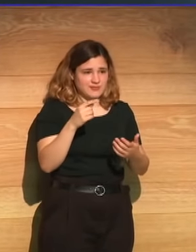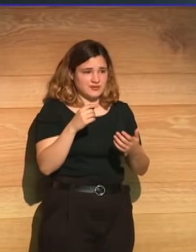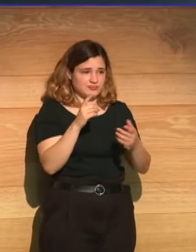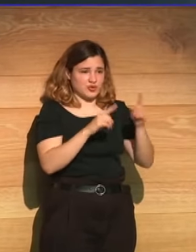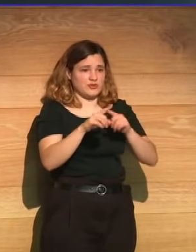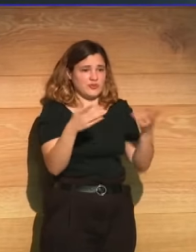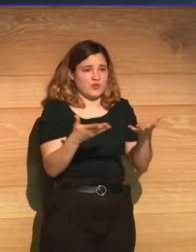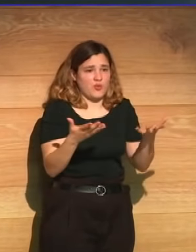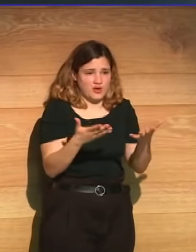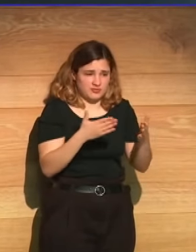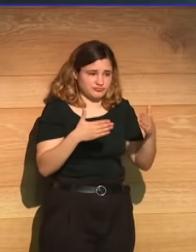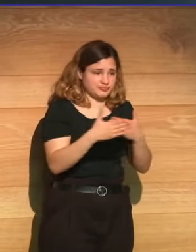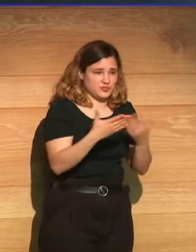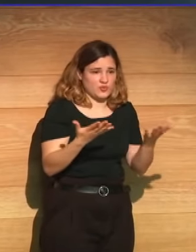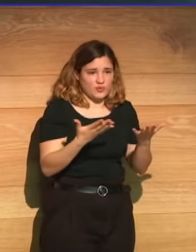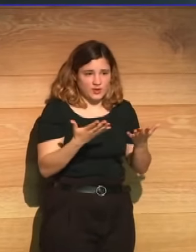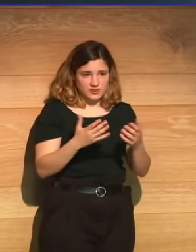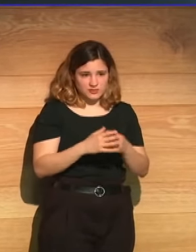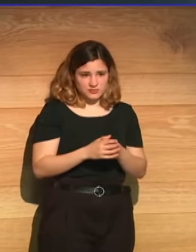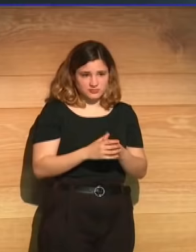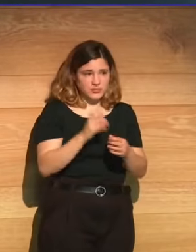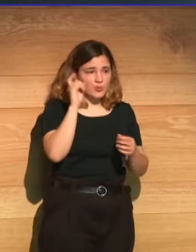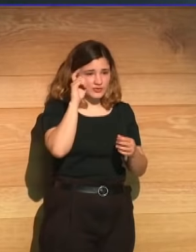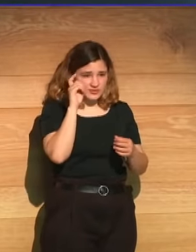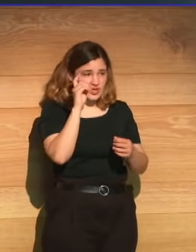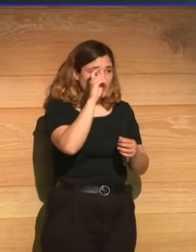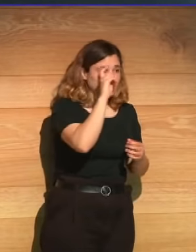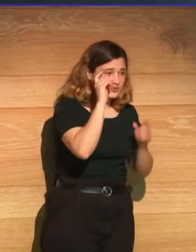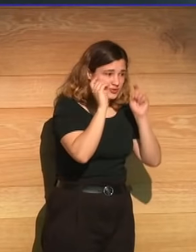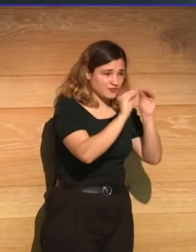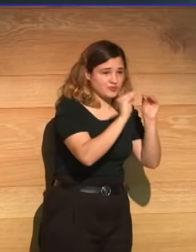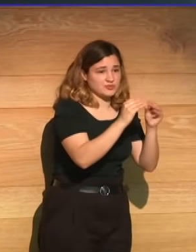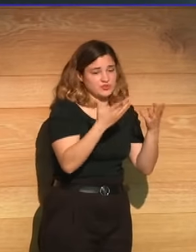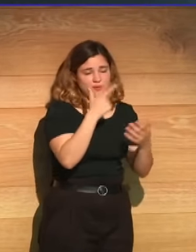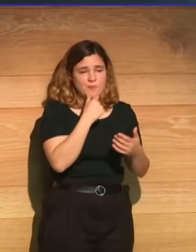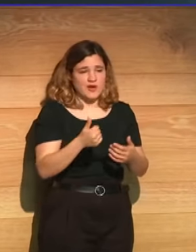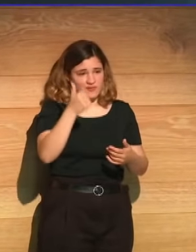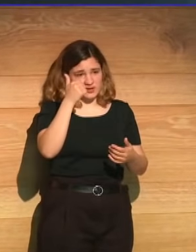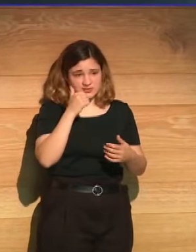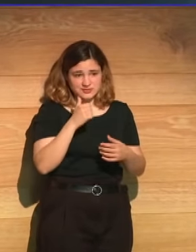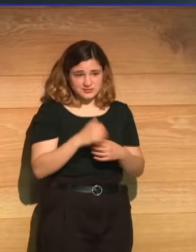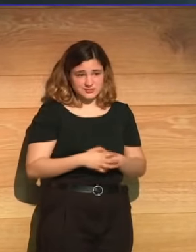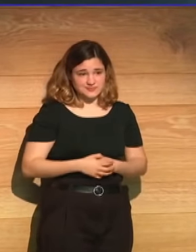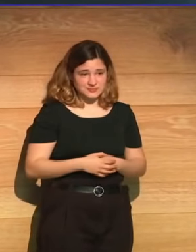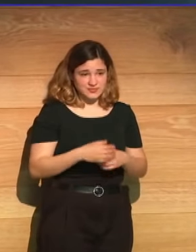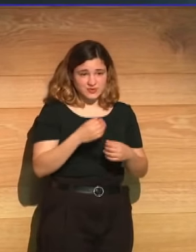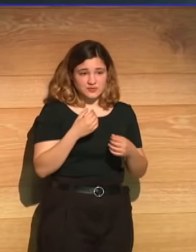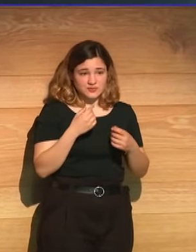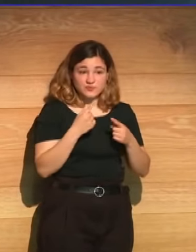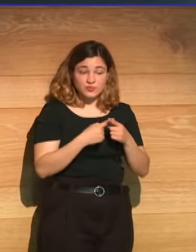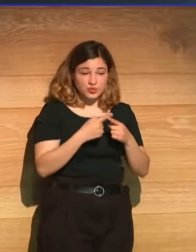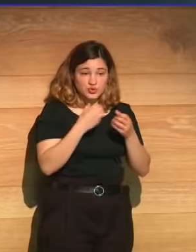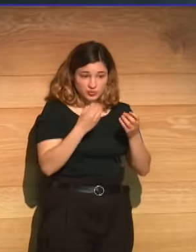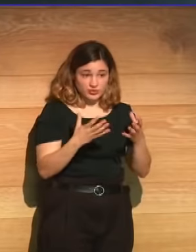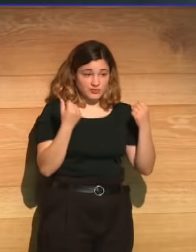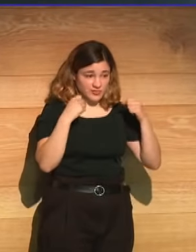que formaban a esos otros profesores. Y entonces lo hacía todo mucho más fácil y era muy, muy práctico. Eran cosas, nos decían